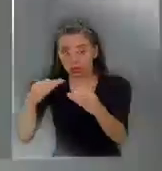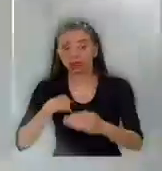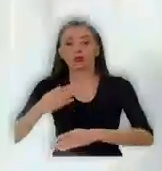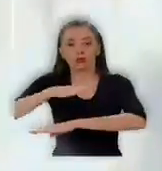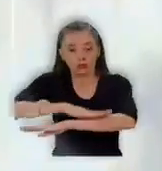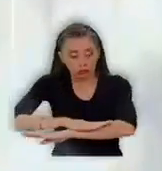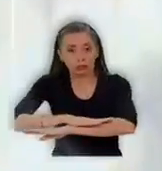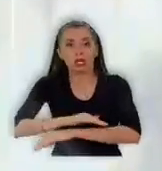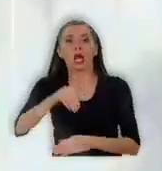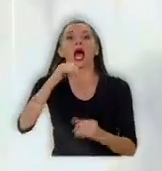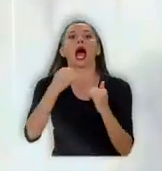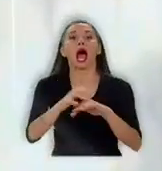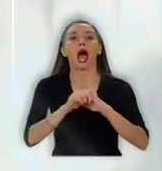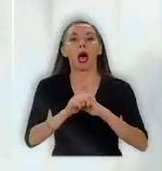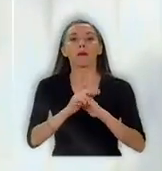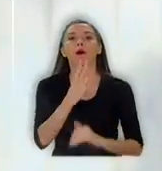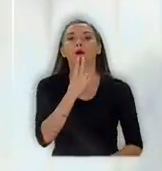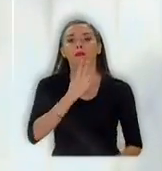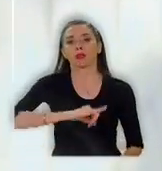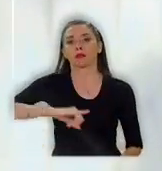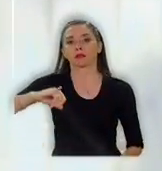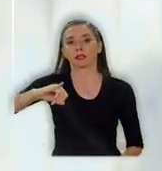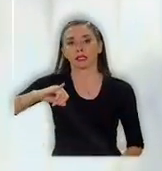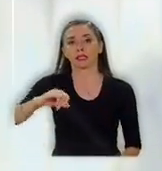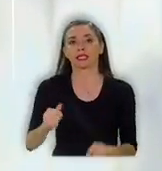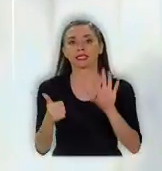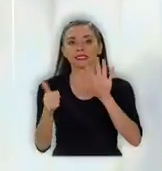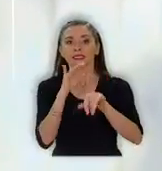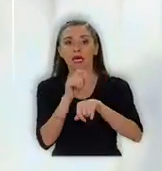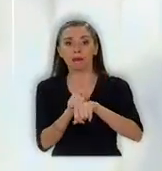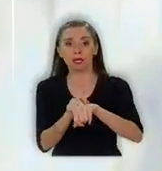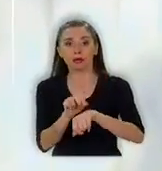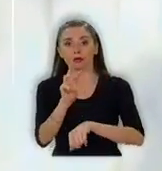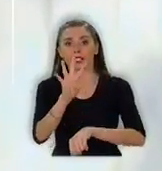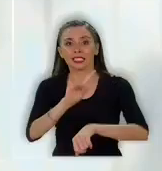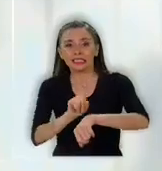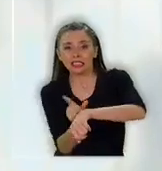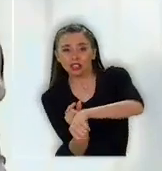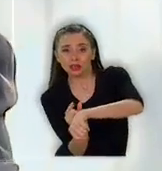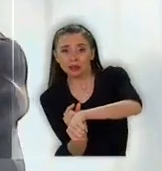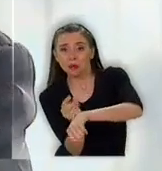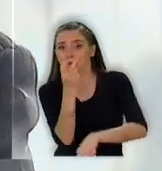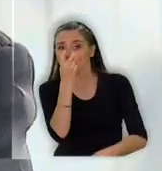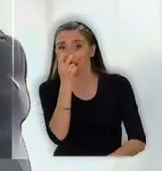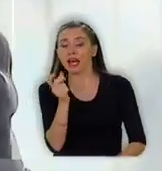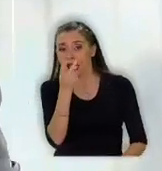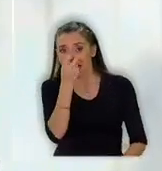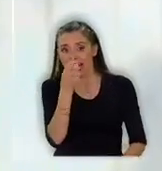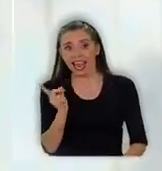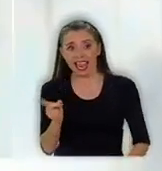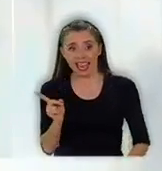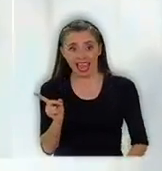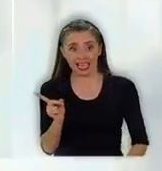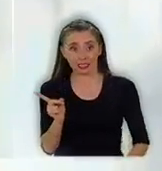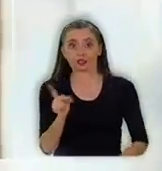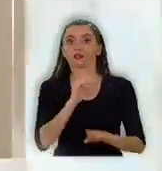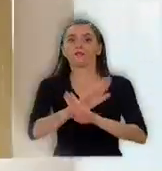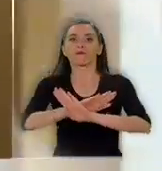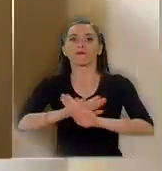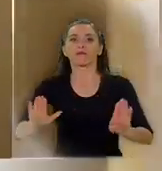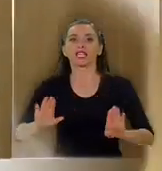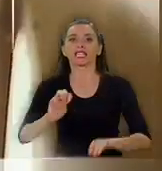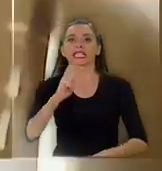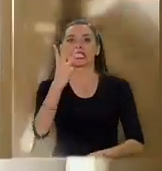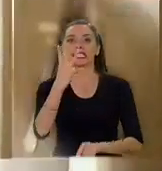Amigos, la vida continúa. En 6 minutos con 35 segundos, Ricardo Froilán Lagos Escobar ponía fin a su